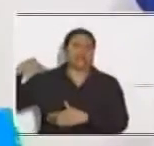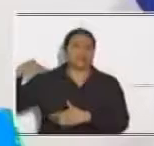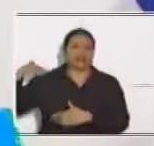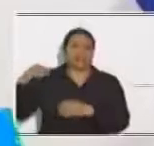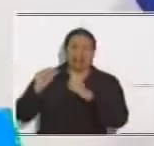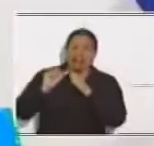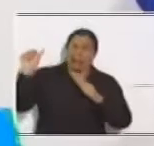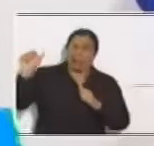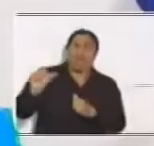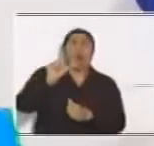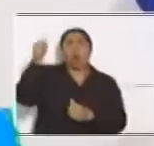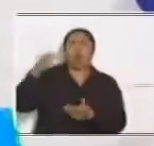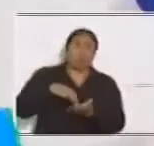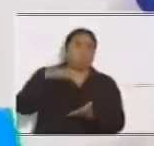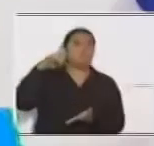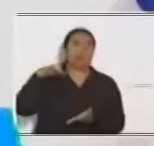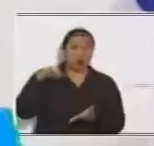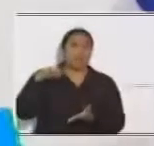historia.